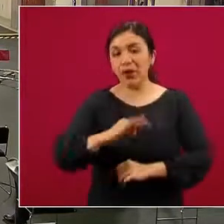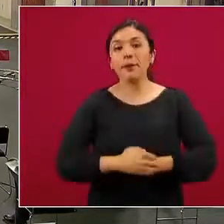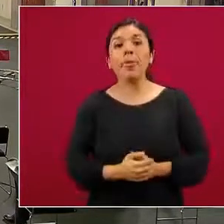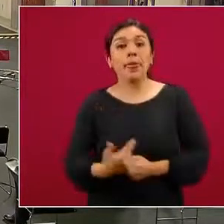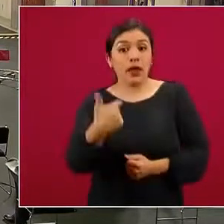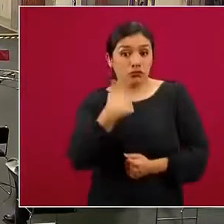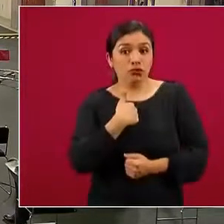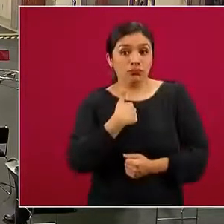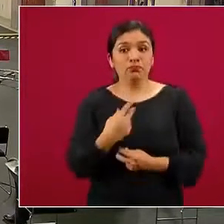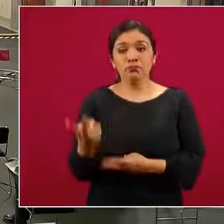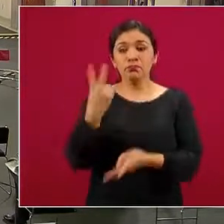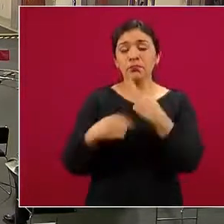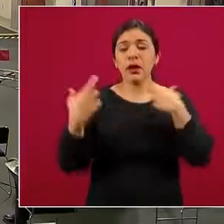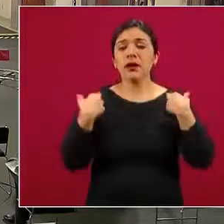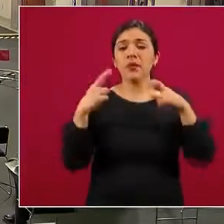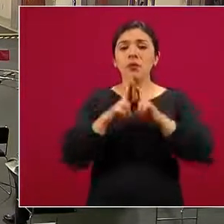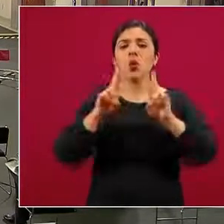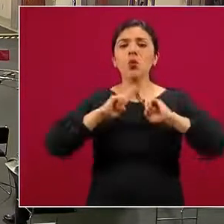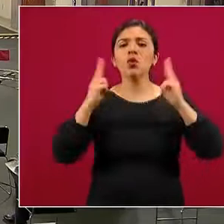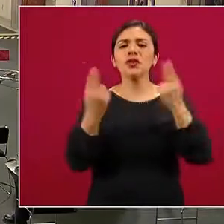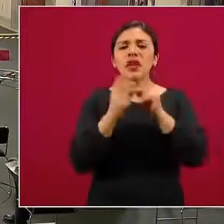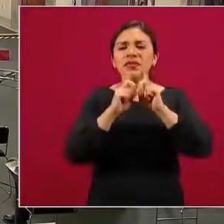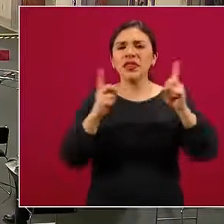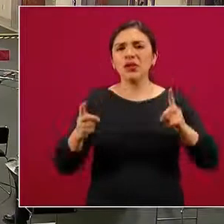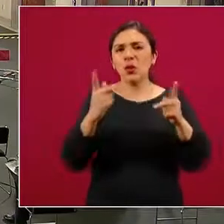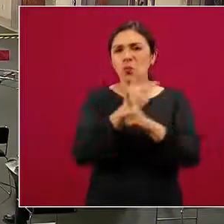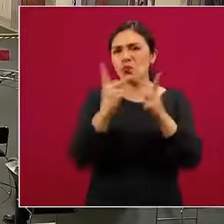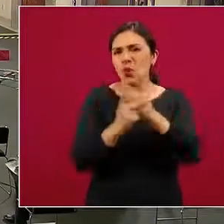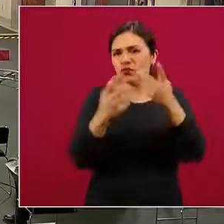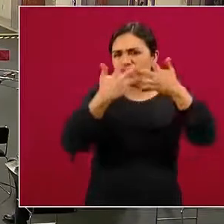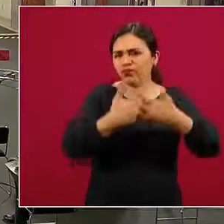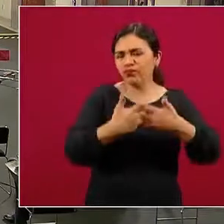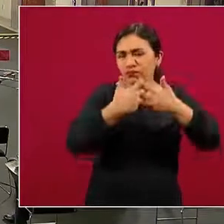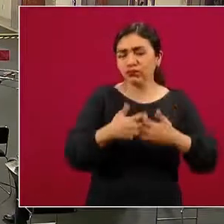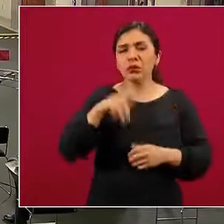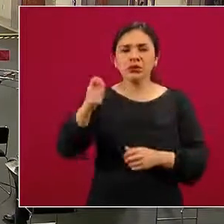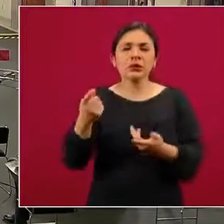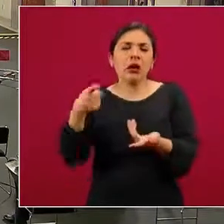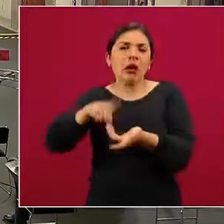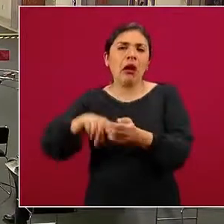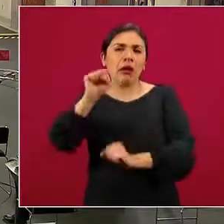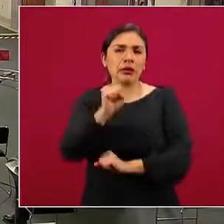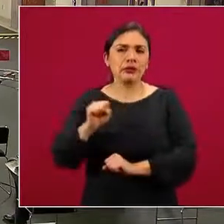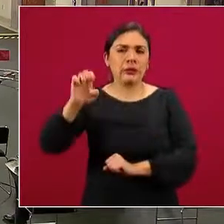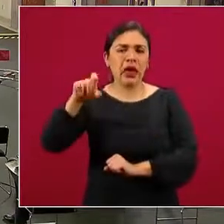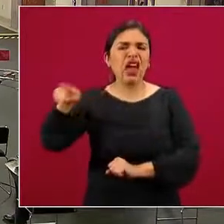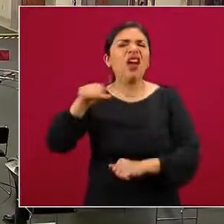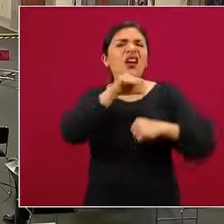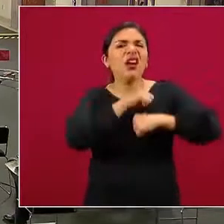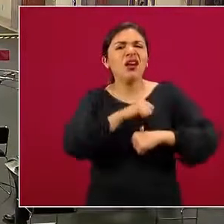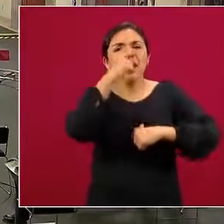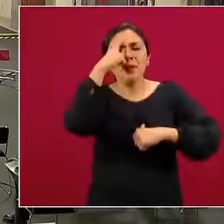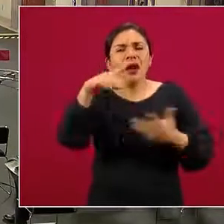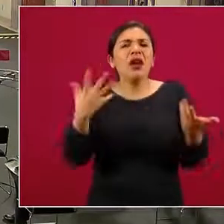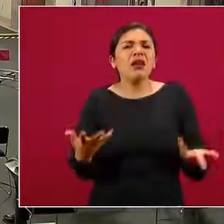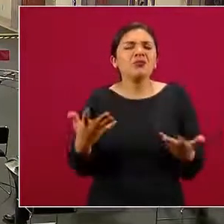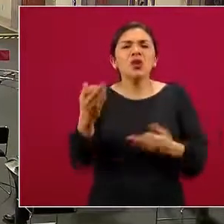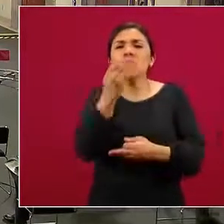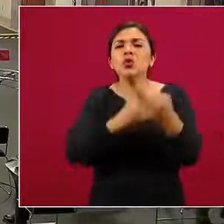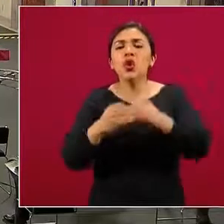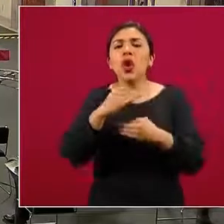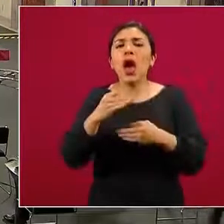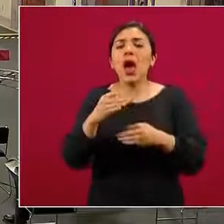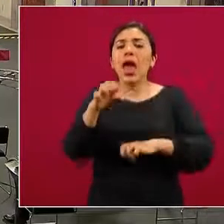Yo vengo en representación de la Unidad de Desarrollo Productivo, es un área de la Secretaría de Economía que se encarga de todas las